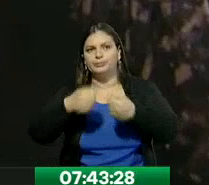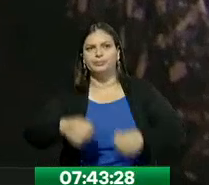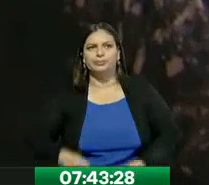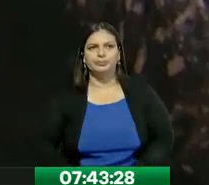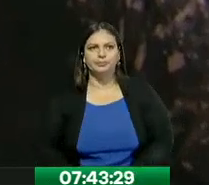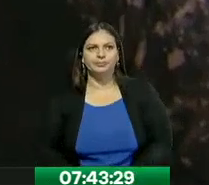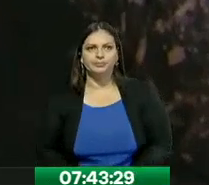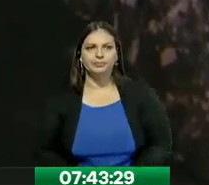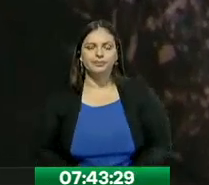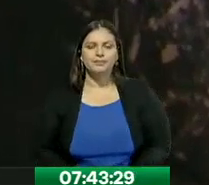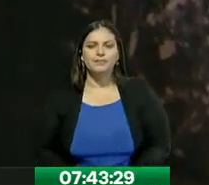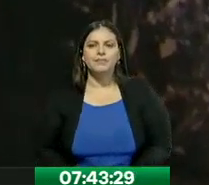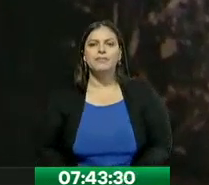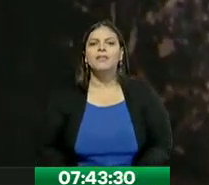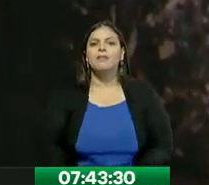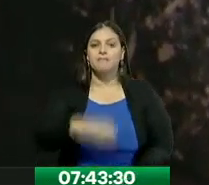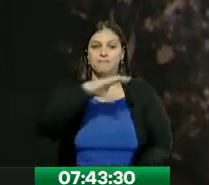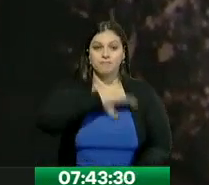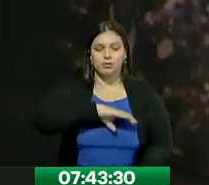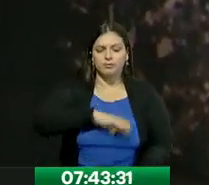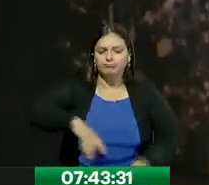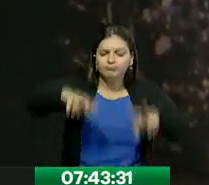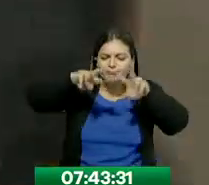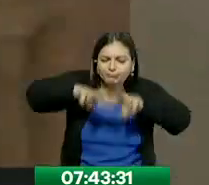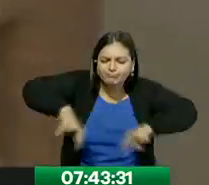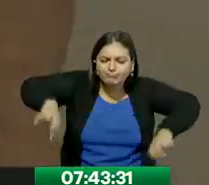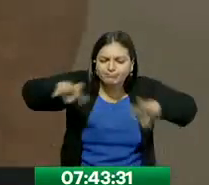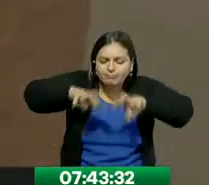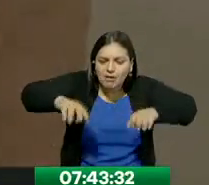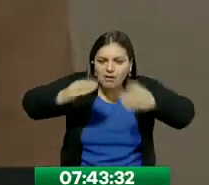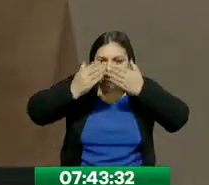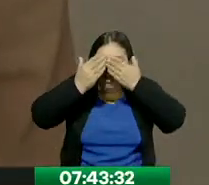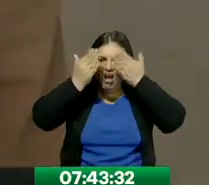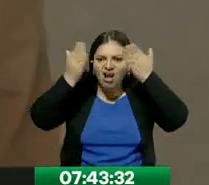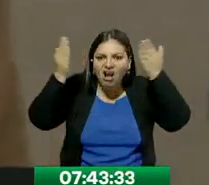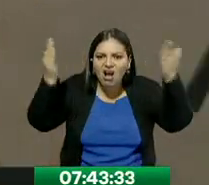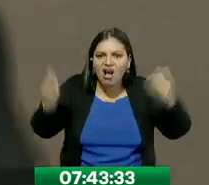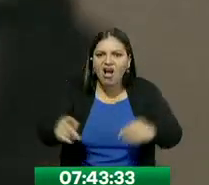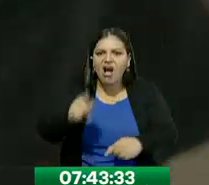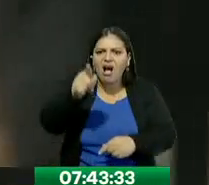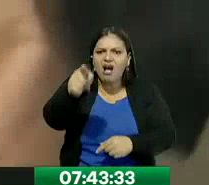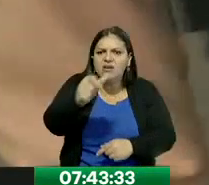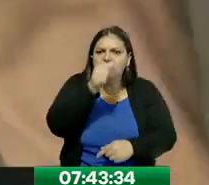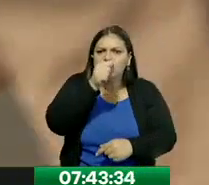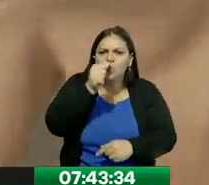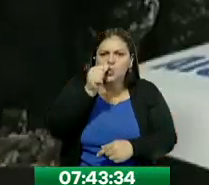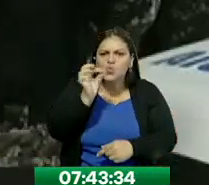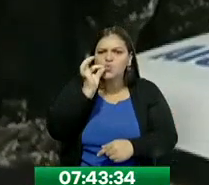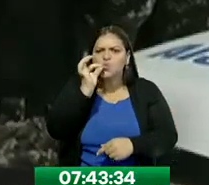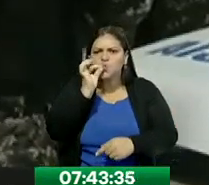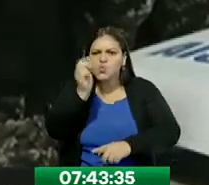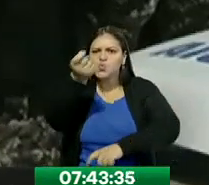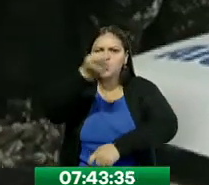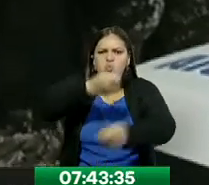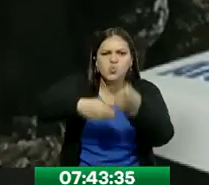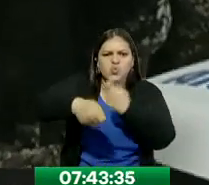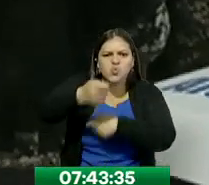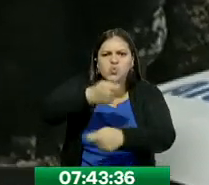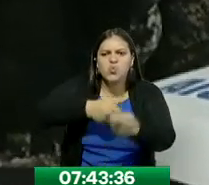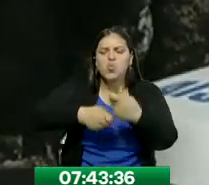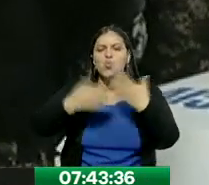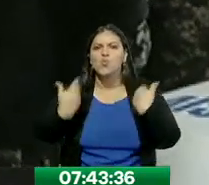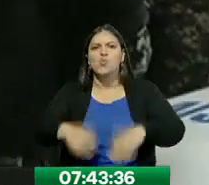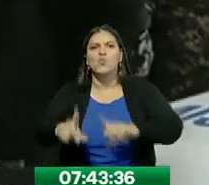El trabajo investigativo de la Policía de Antinarcóticos llevó a realizar operativos durante ese feriado en Guayaquil, desarticulando